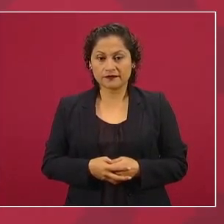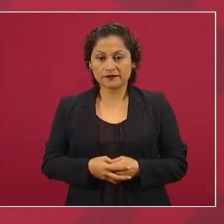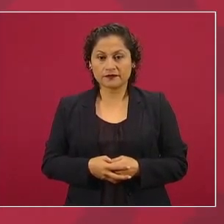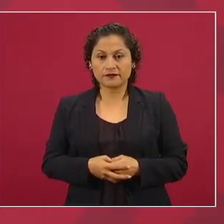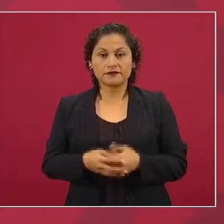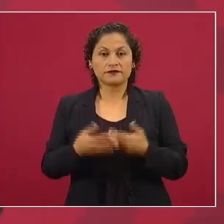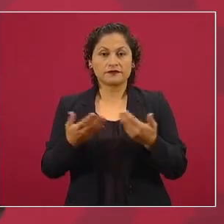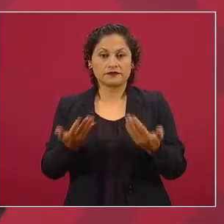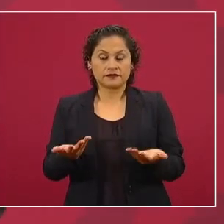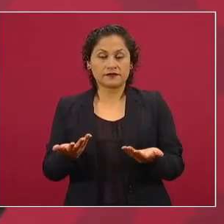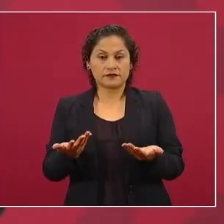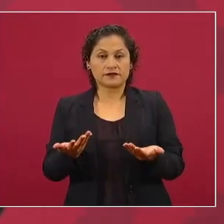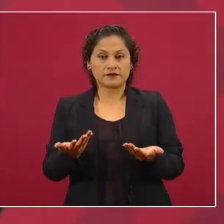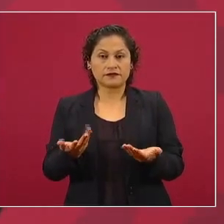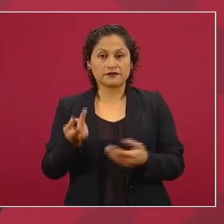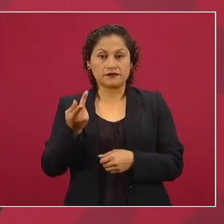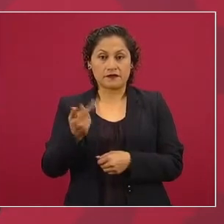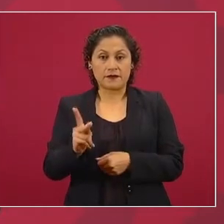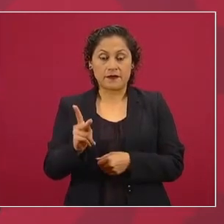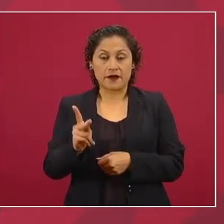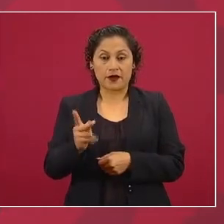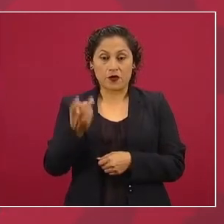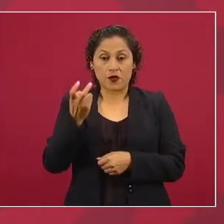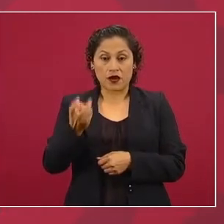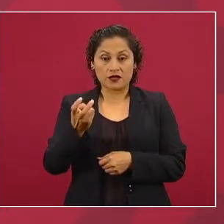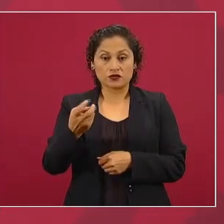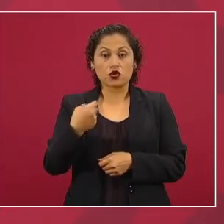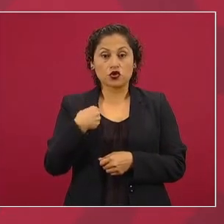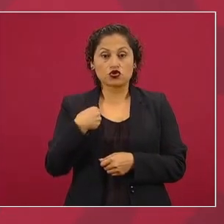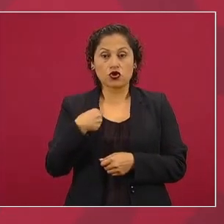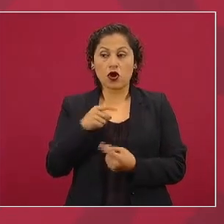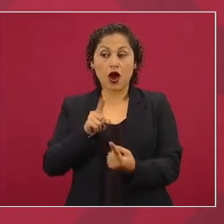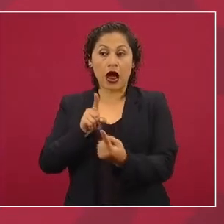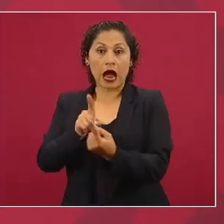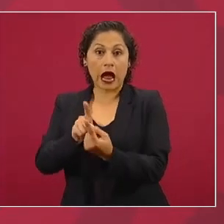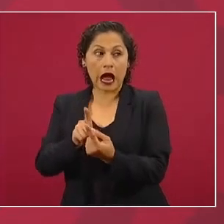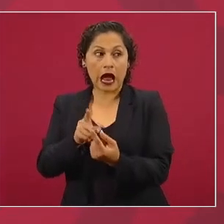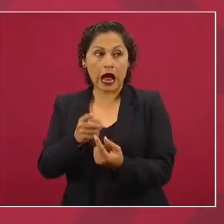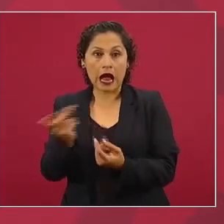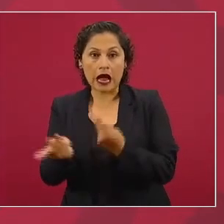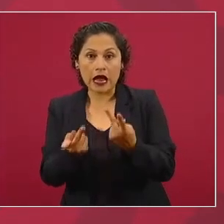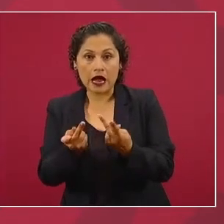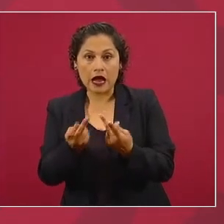sufrieran represalias, les preguntaba: ¿cuánto ganas?